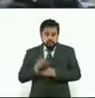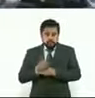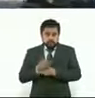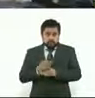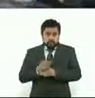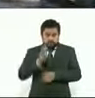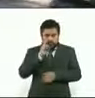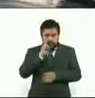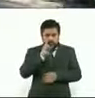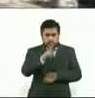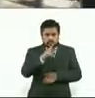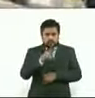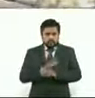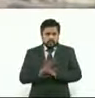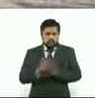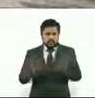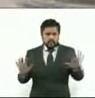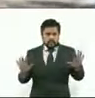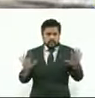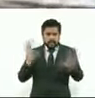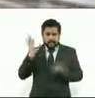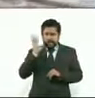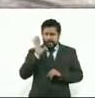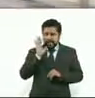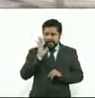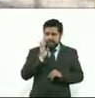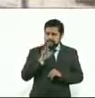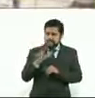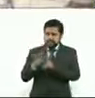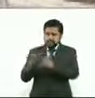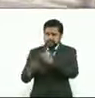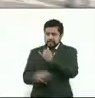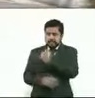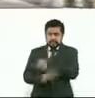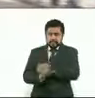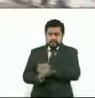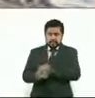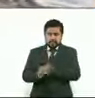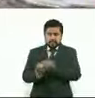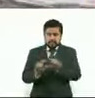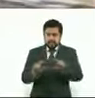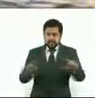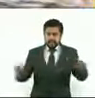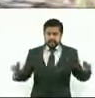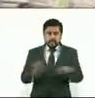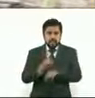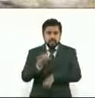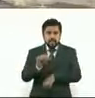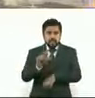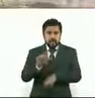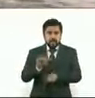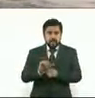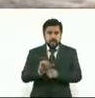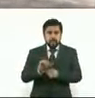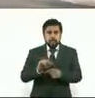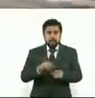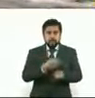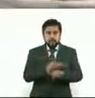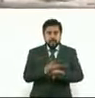acercándose a la parte decisiva de la competencia. Darío Castro con el uniforme verde y